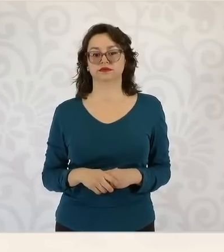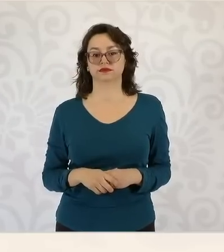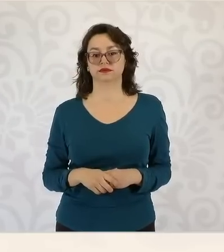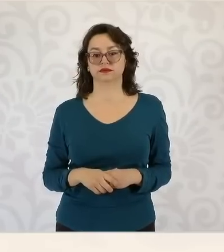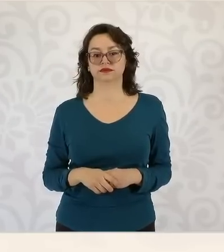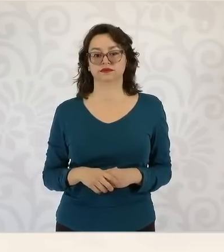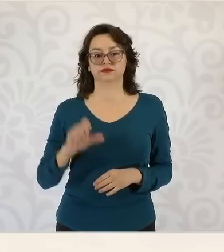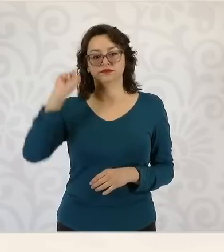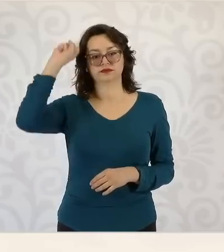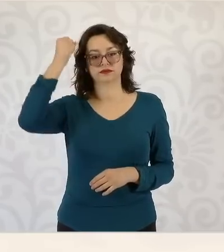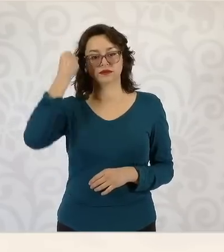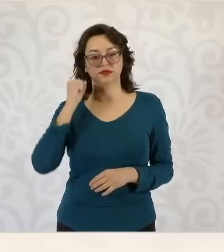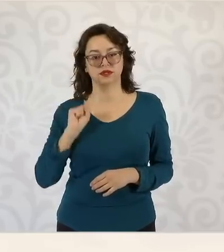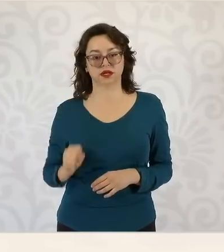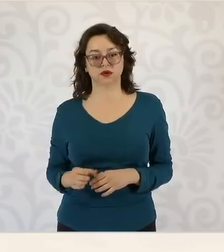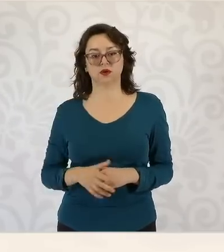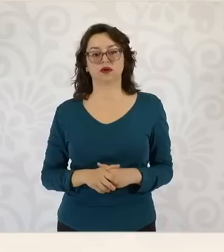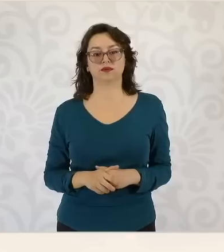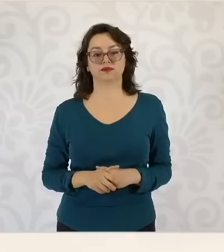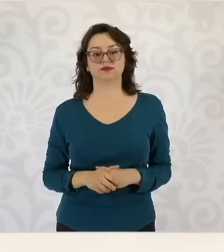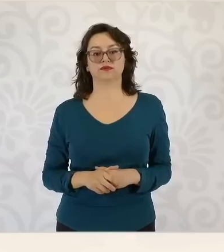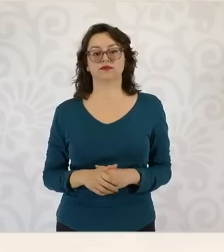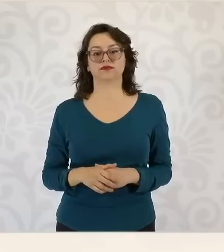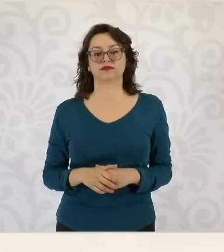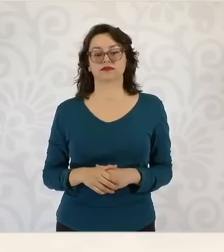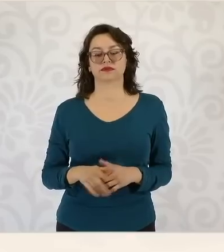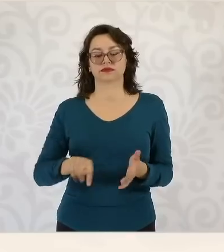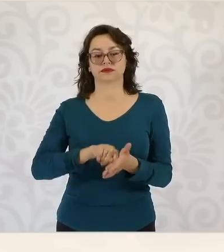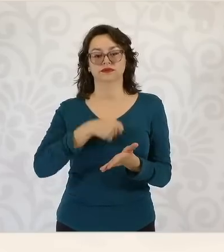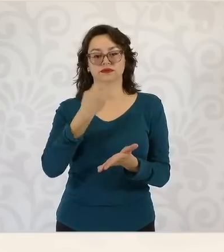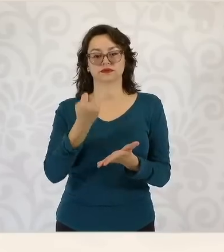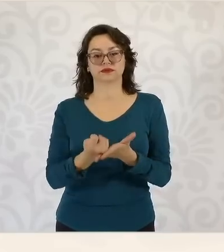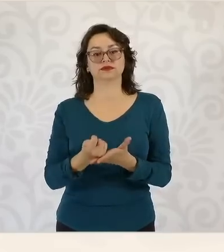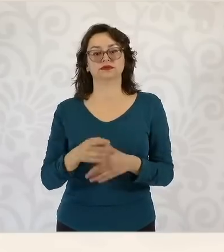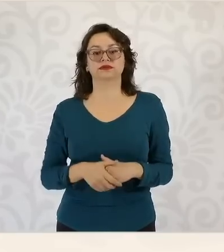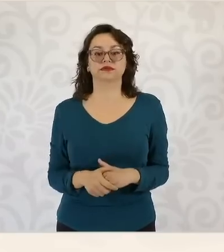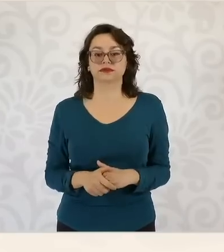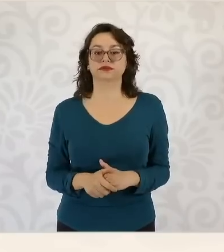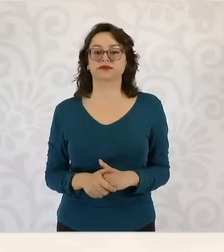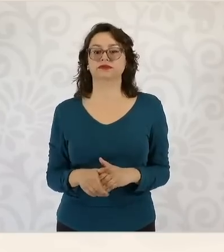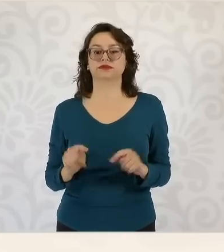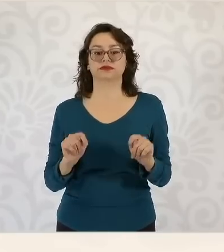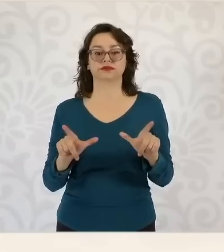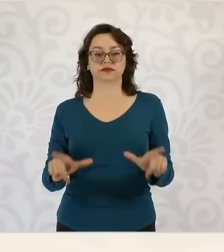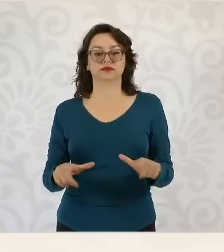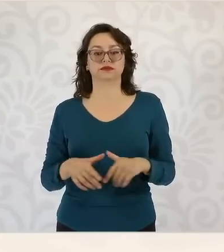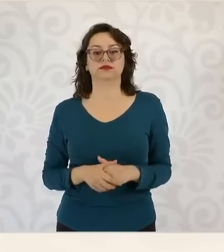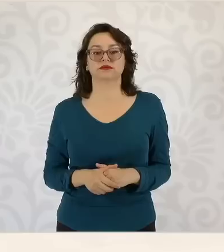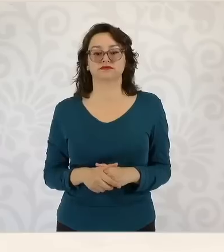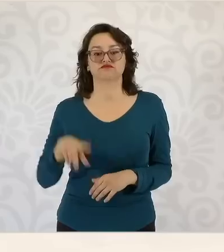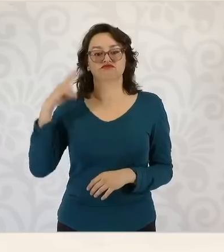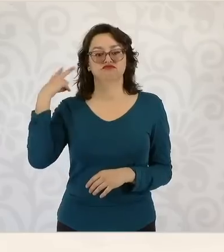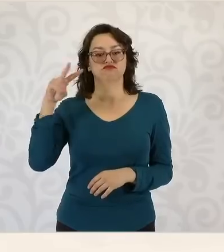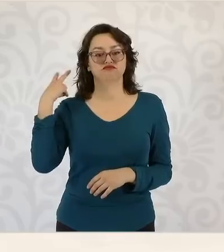Topolobampo en Sinaloa, Altamira, Tamaulipas, Huamantla, Tlaxcala,